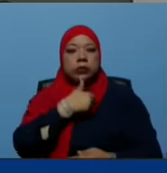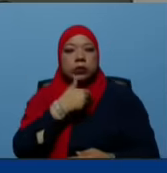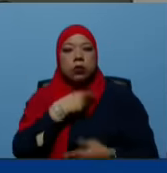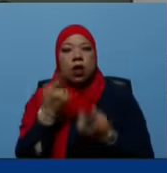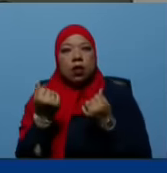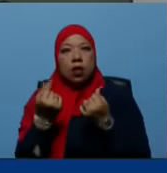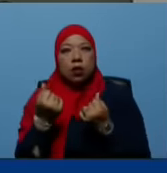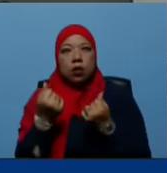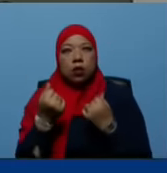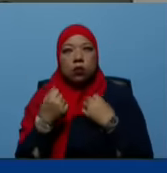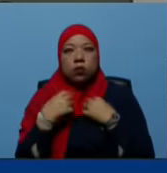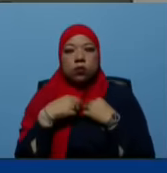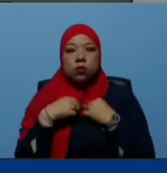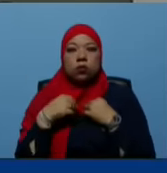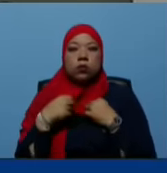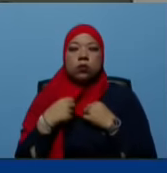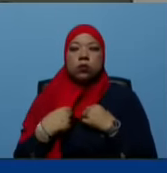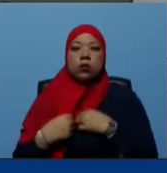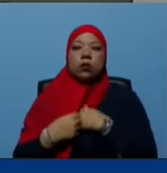económico.